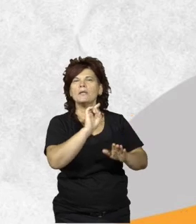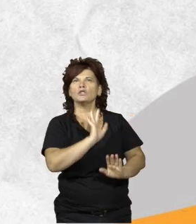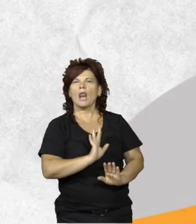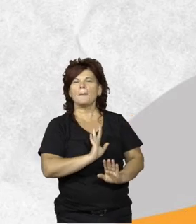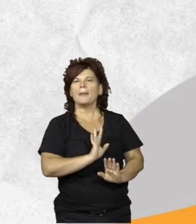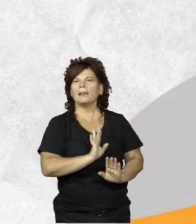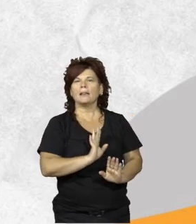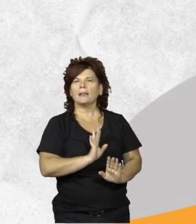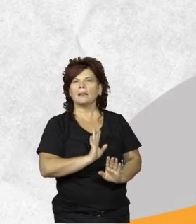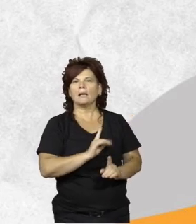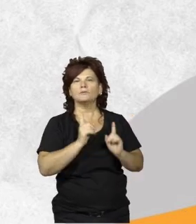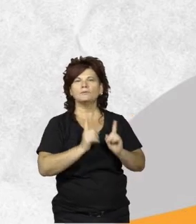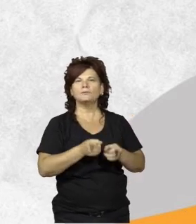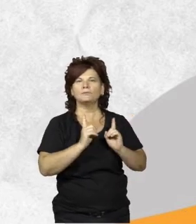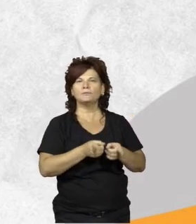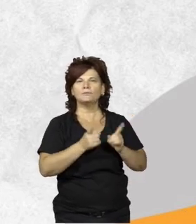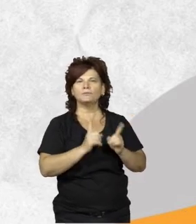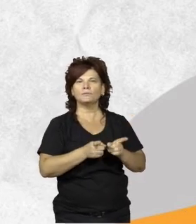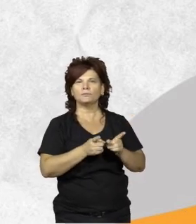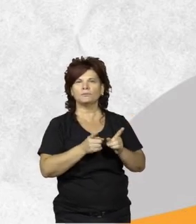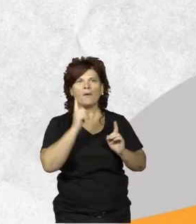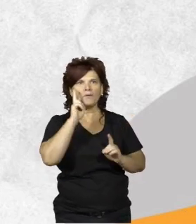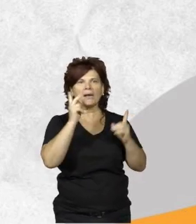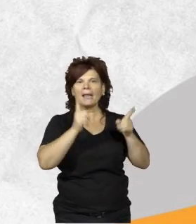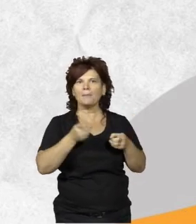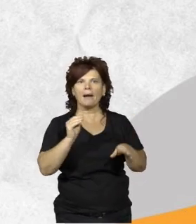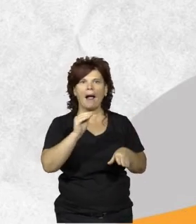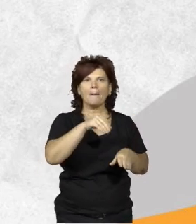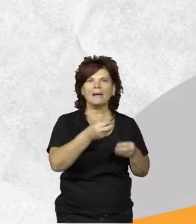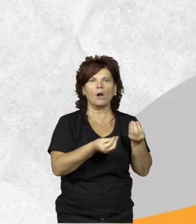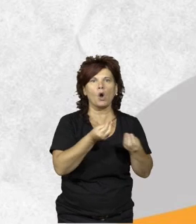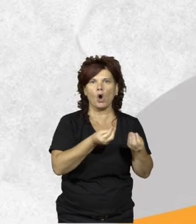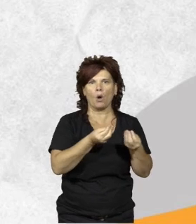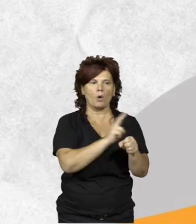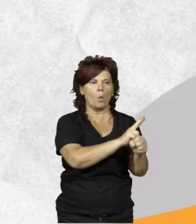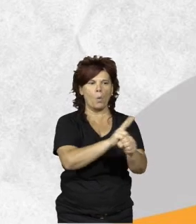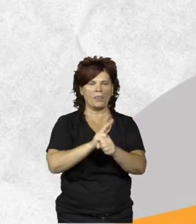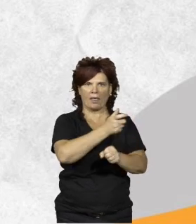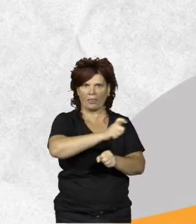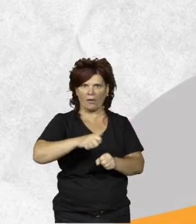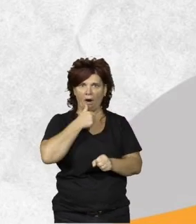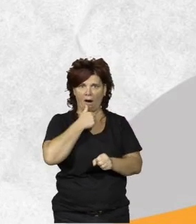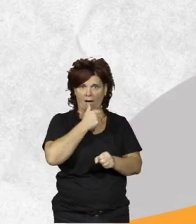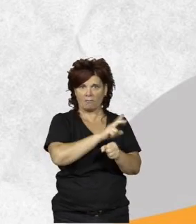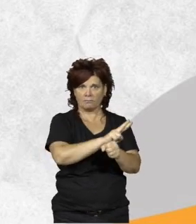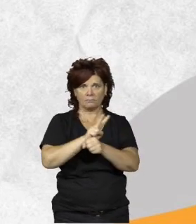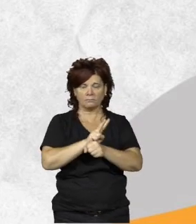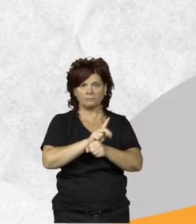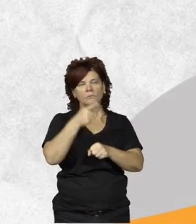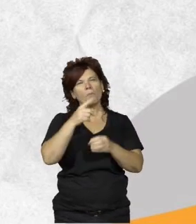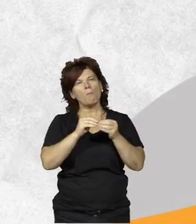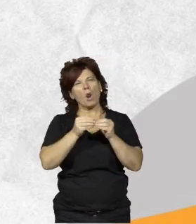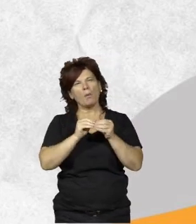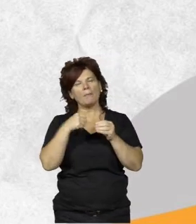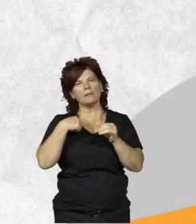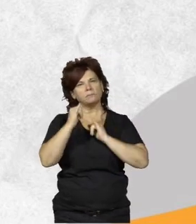uso sostenible, sino en qué se aplica y la preservación de ese mismo recurso. Una de las problemáticas que